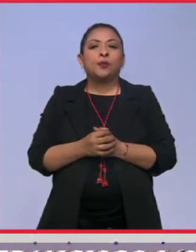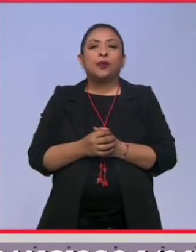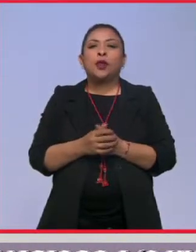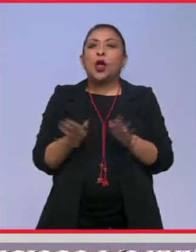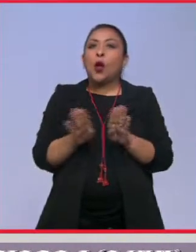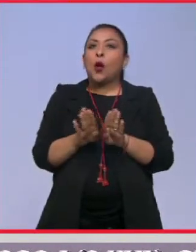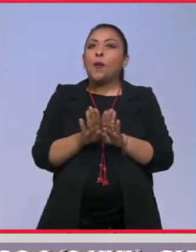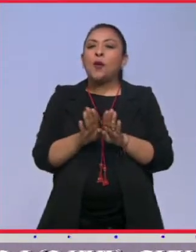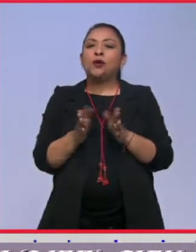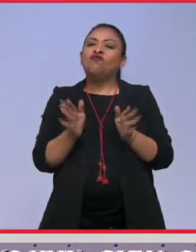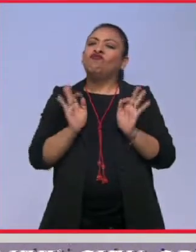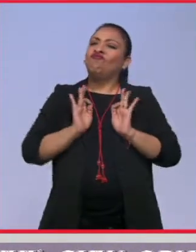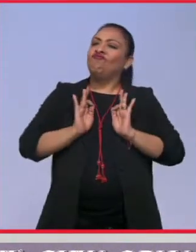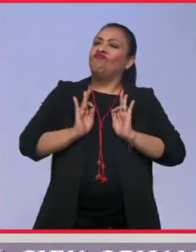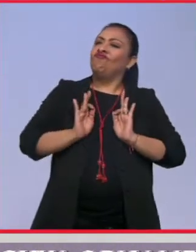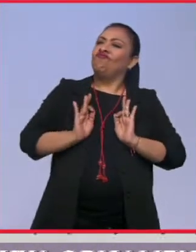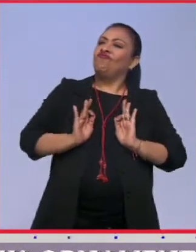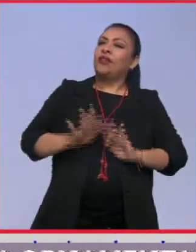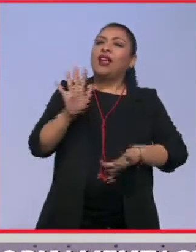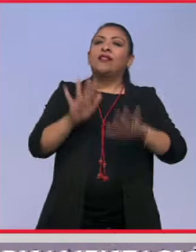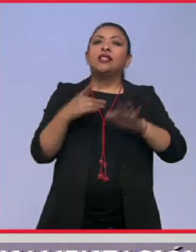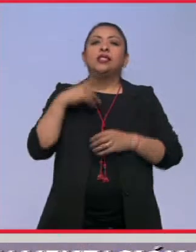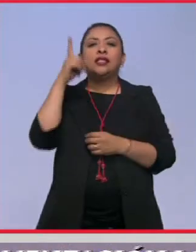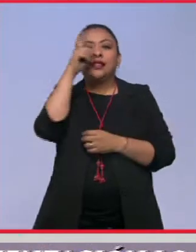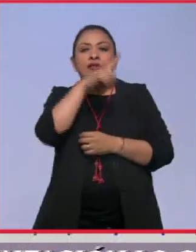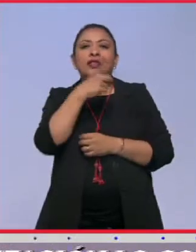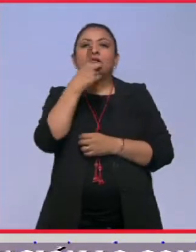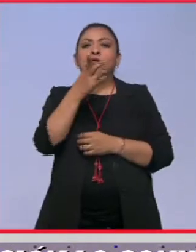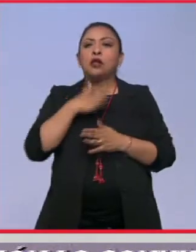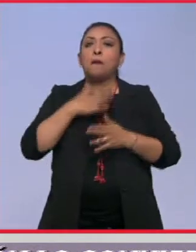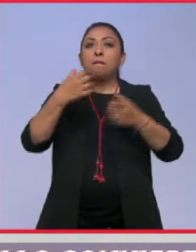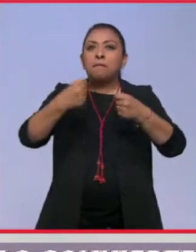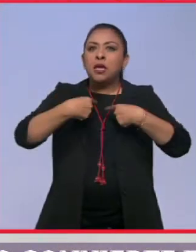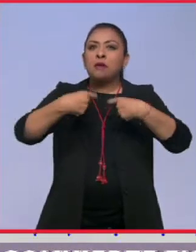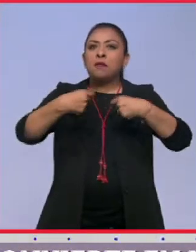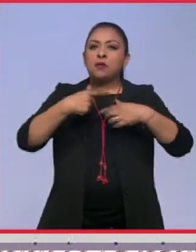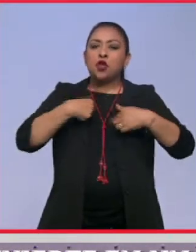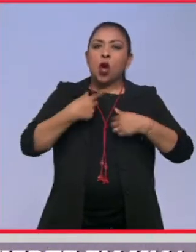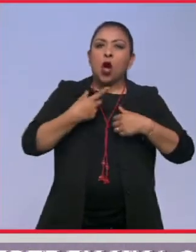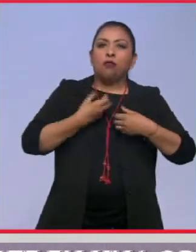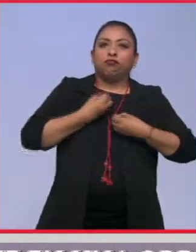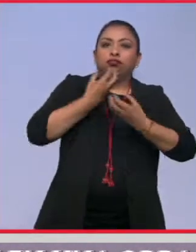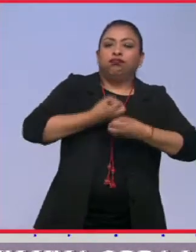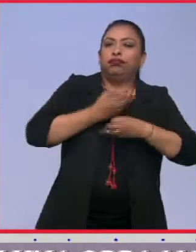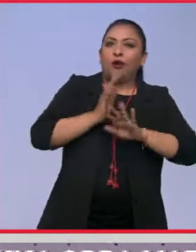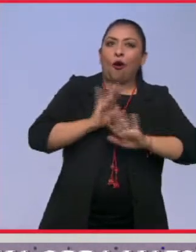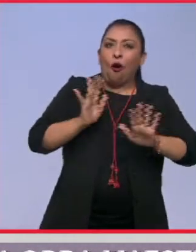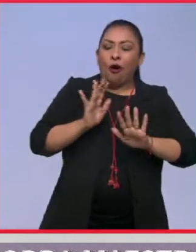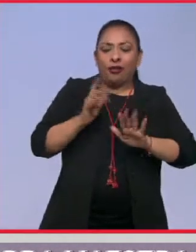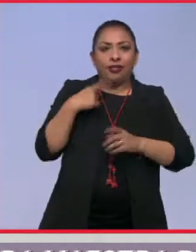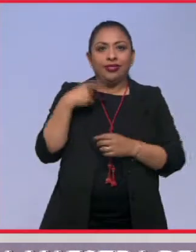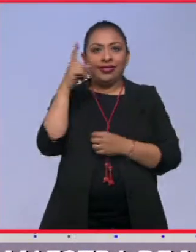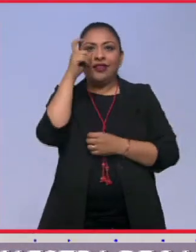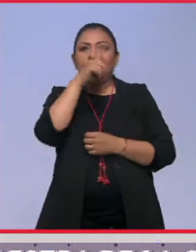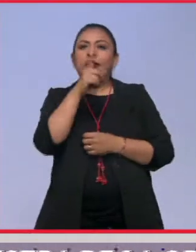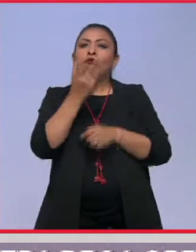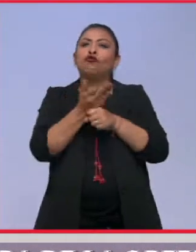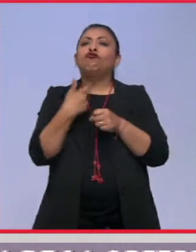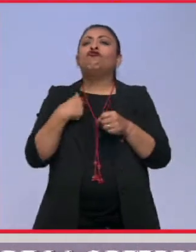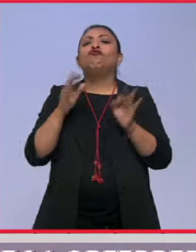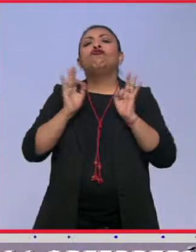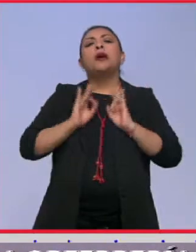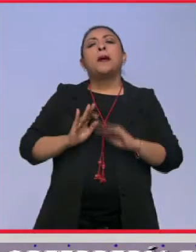como muy incómodo, ¿no? Uno es difícil que uno hable de uno mismo. Pero para mí lo